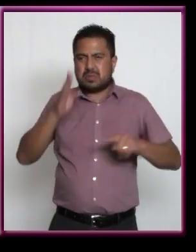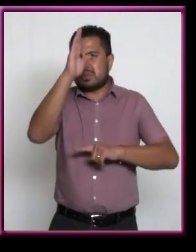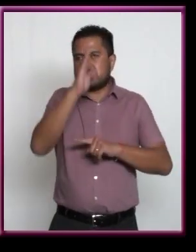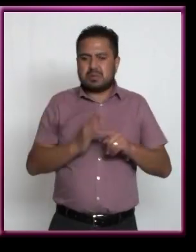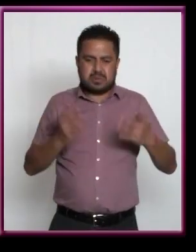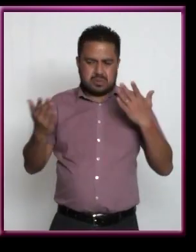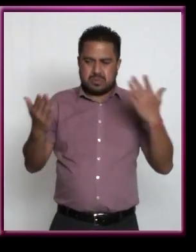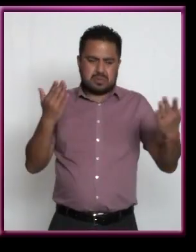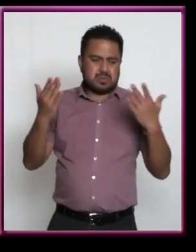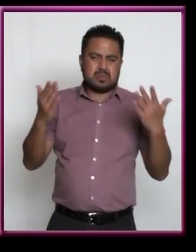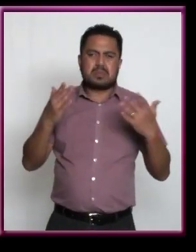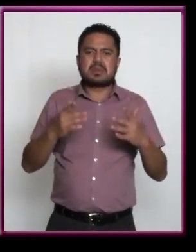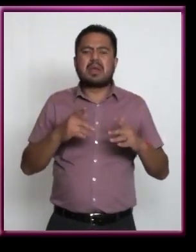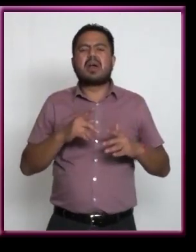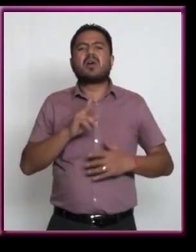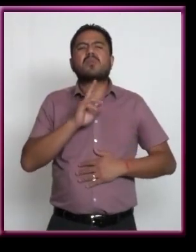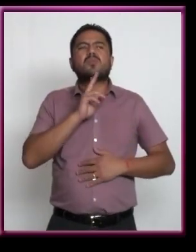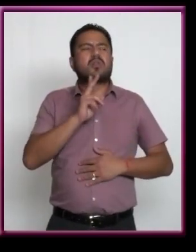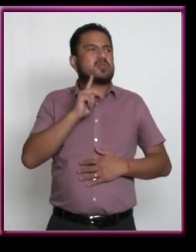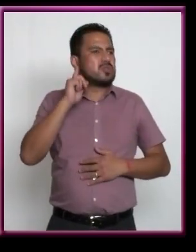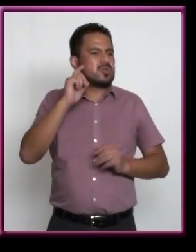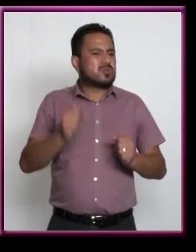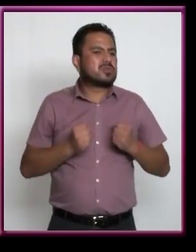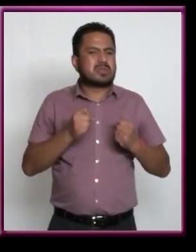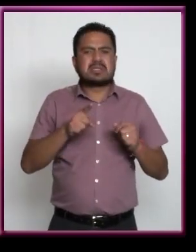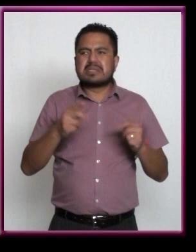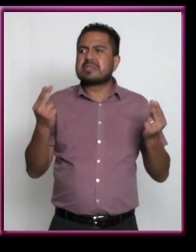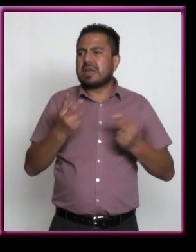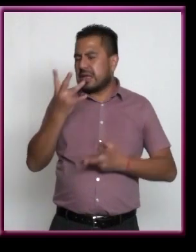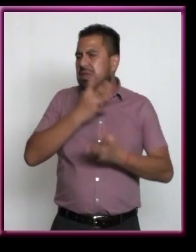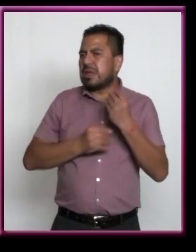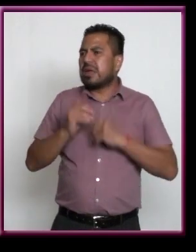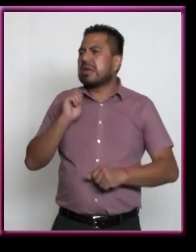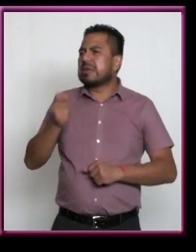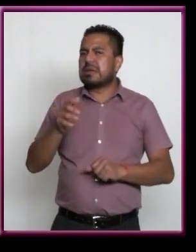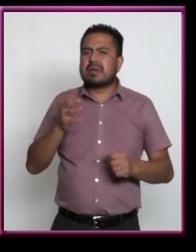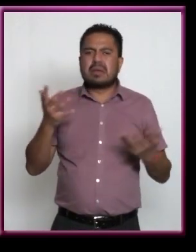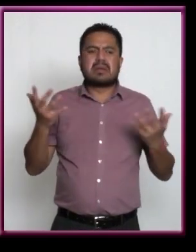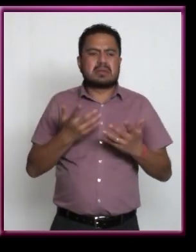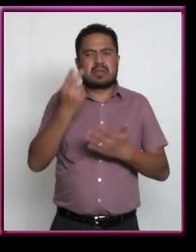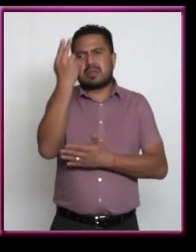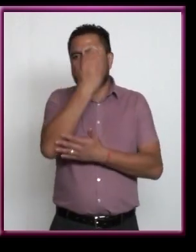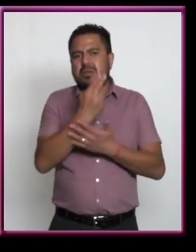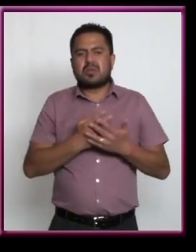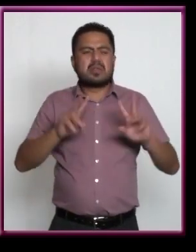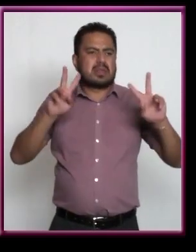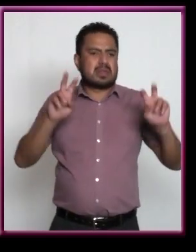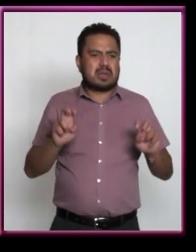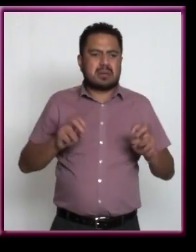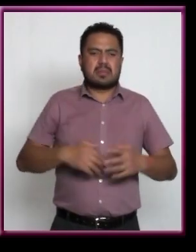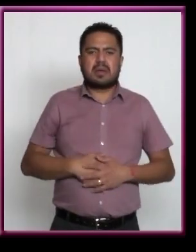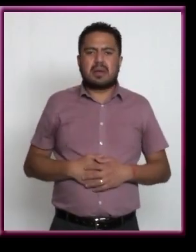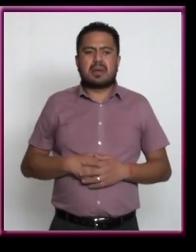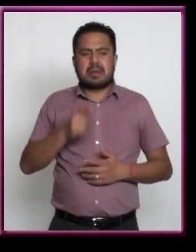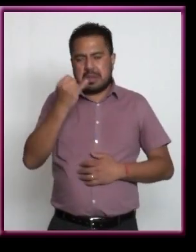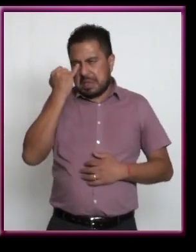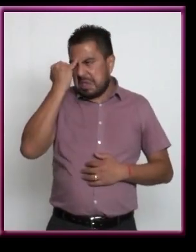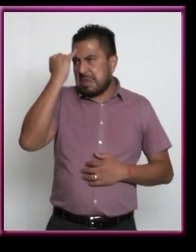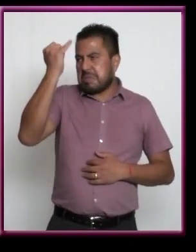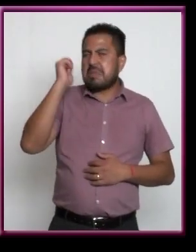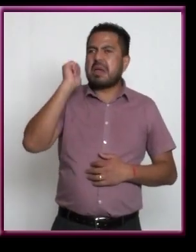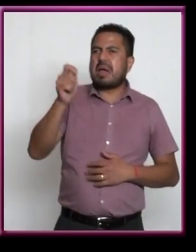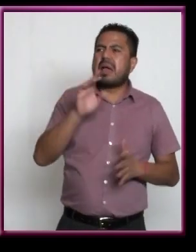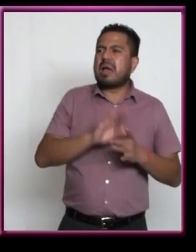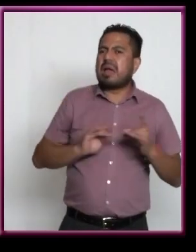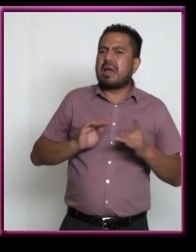comparativos, repetir en voz alta lo que necesitas aprender, hacer dibujos sobre el tema, imaginar que